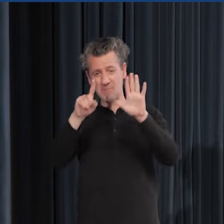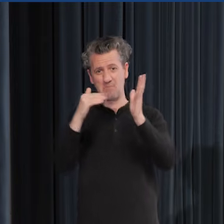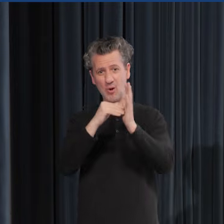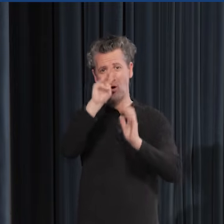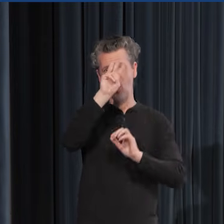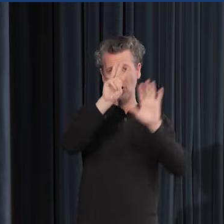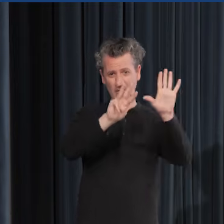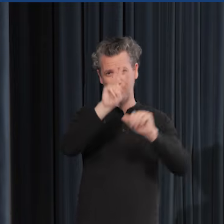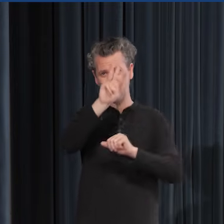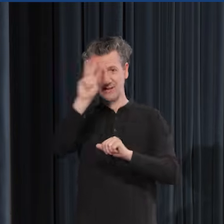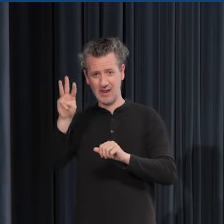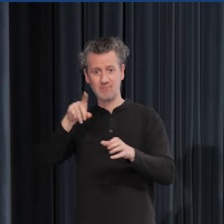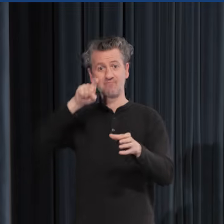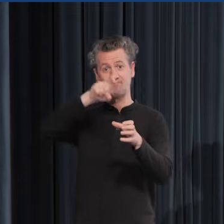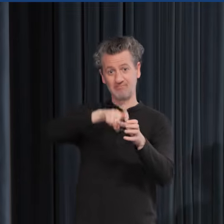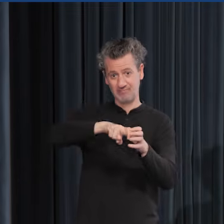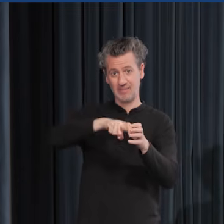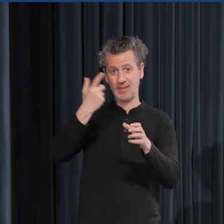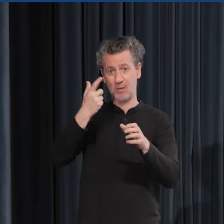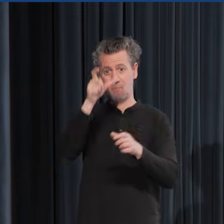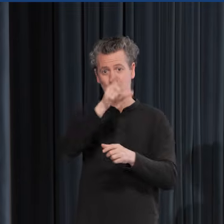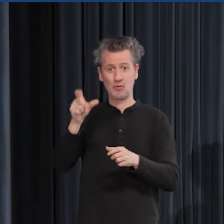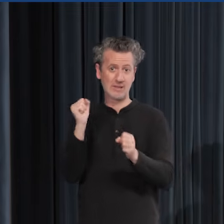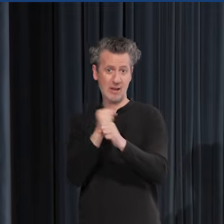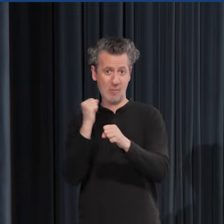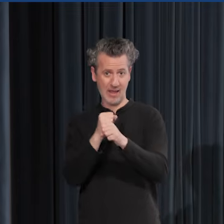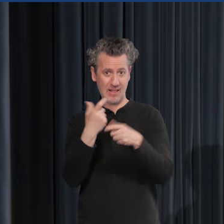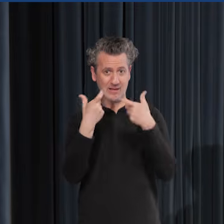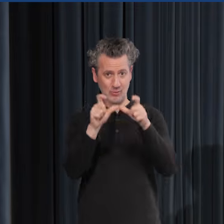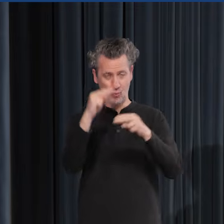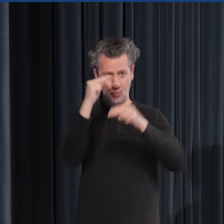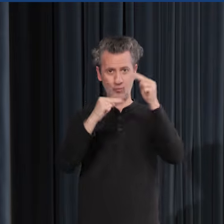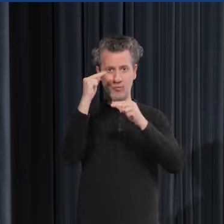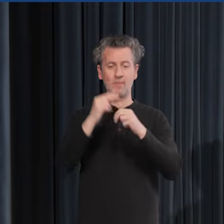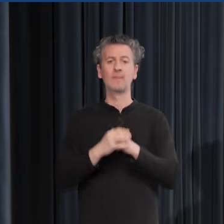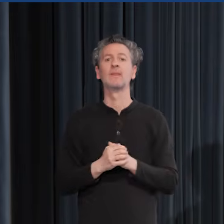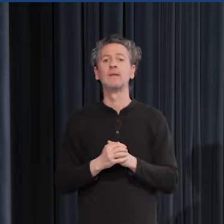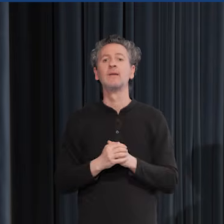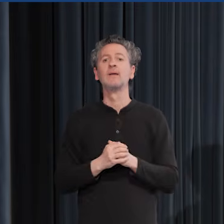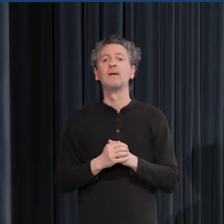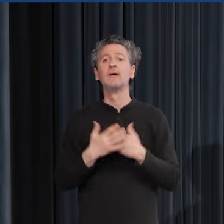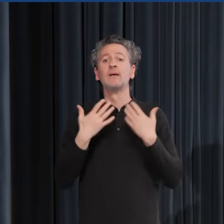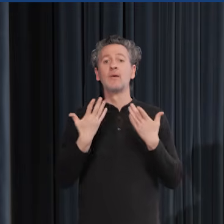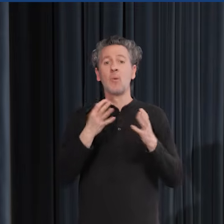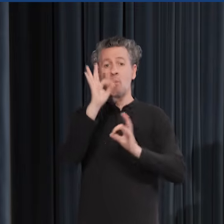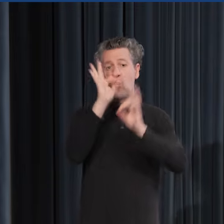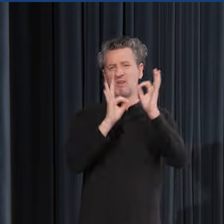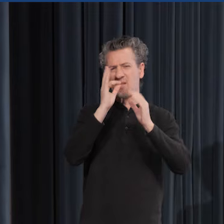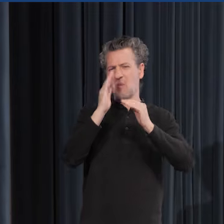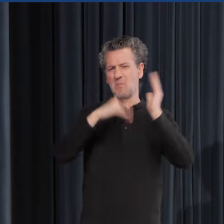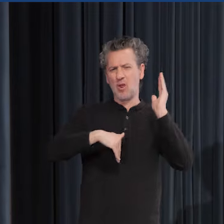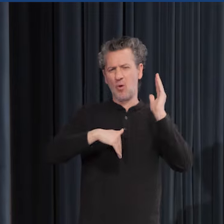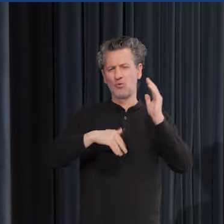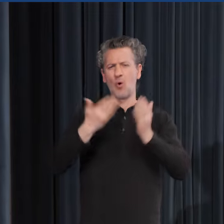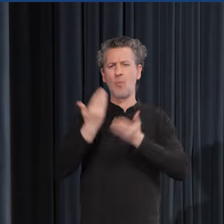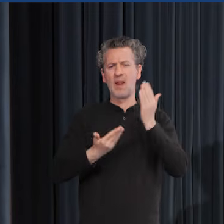166.833 mujeres afiliadas al sector de la construcción. Se ha registrado el mayor peso porcentual desde